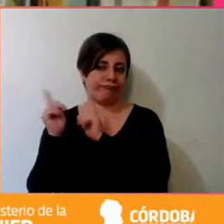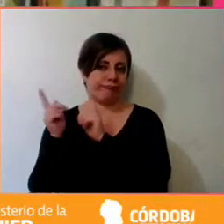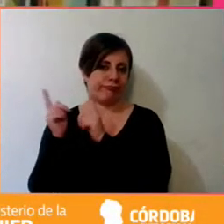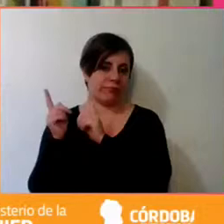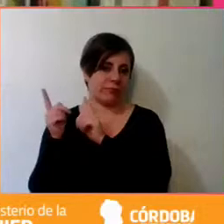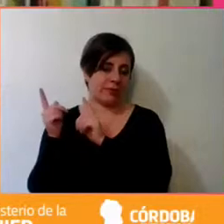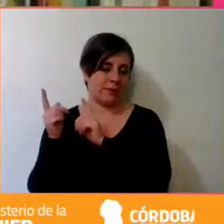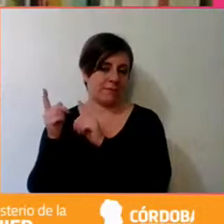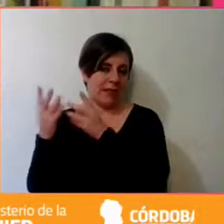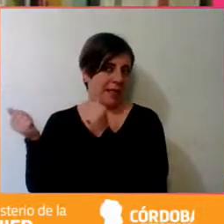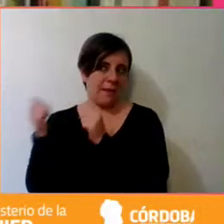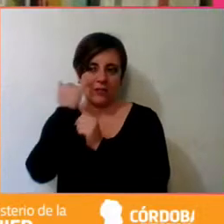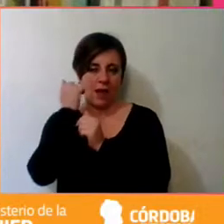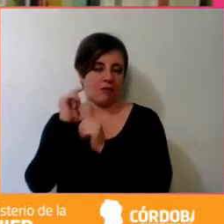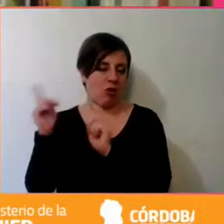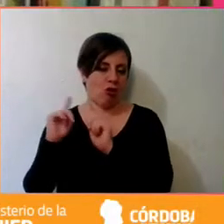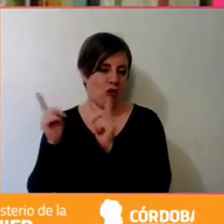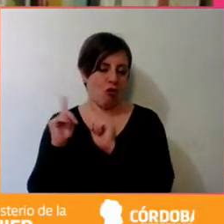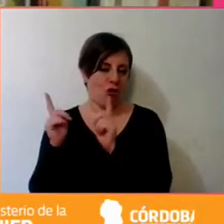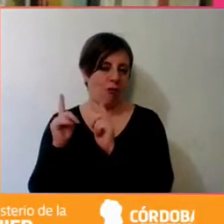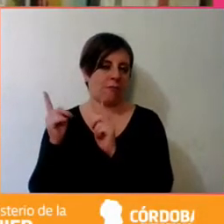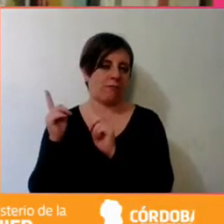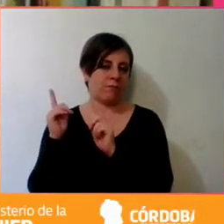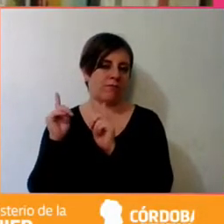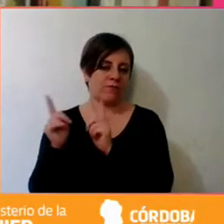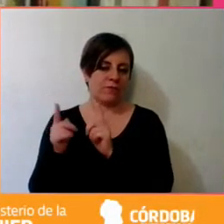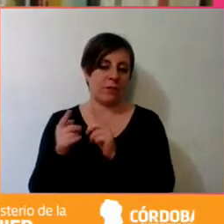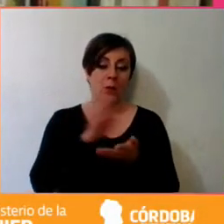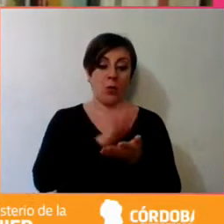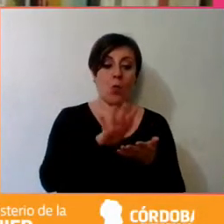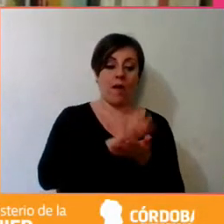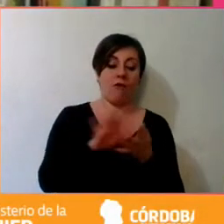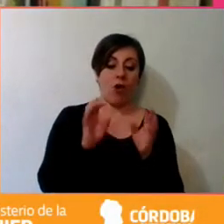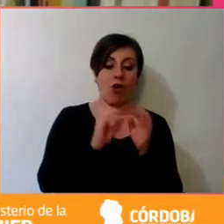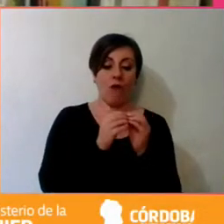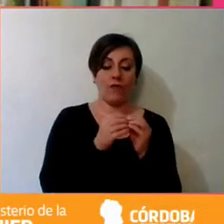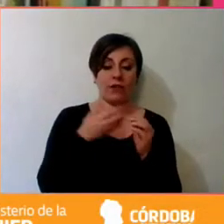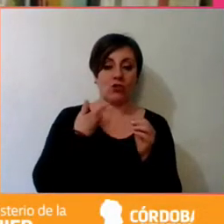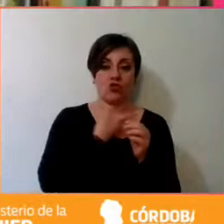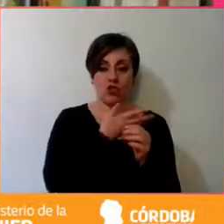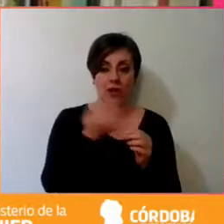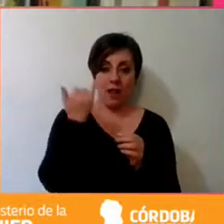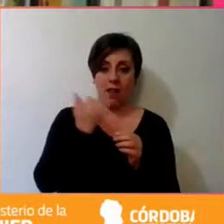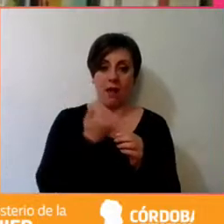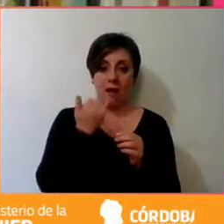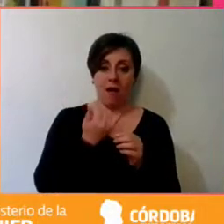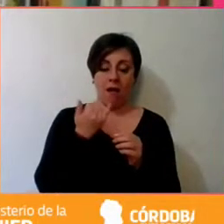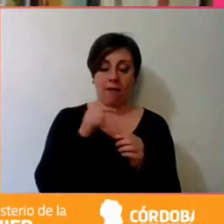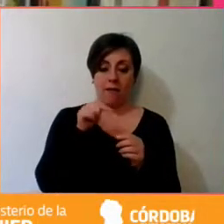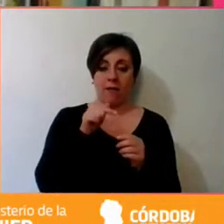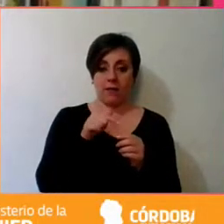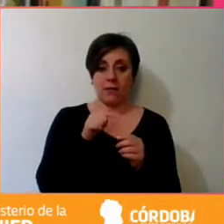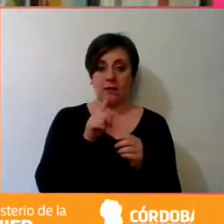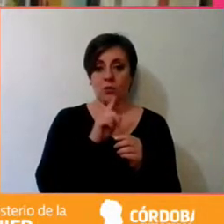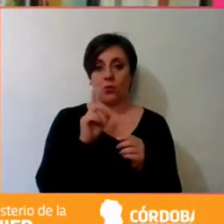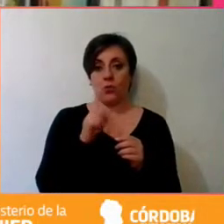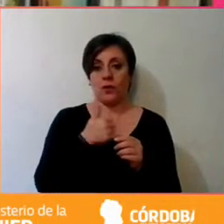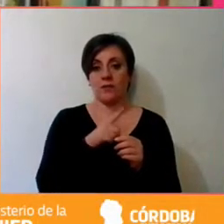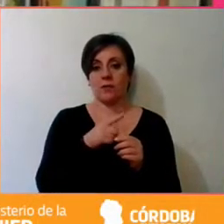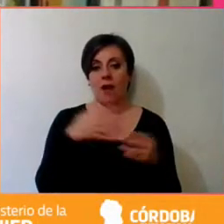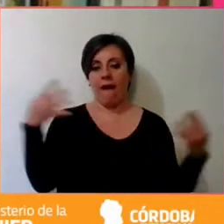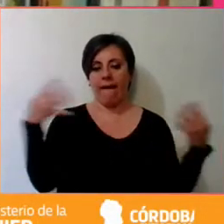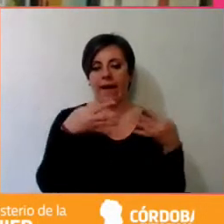haya desaparecido, pero aquí hay un nuevo conflicto social. Y este nuevo conflicto social no es una guerra